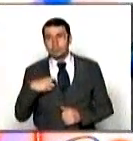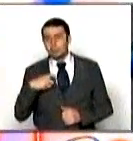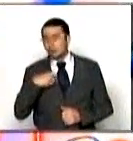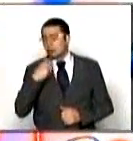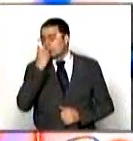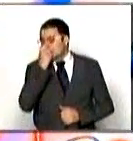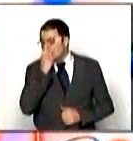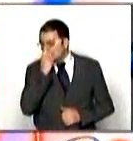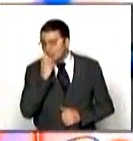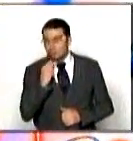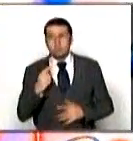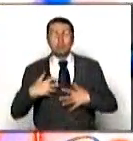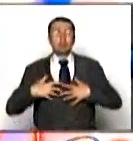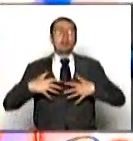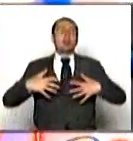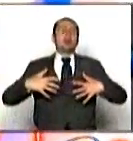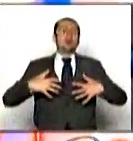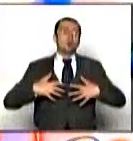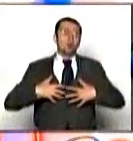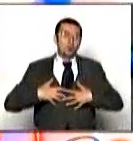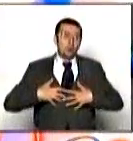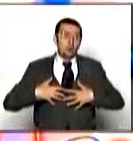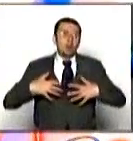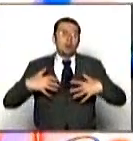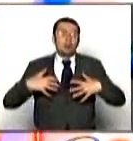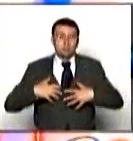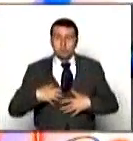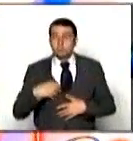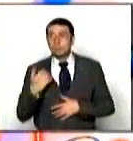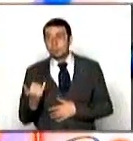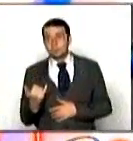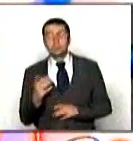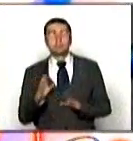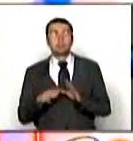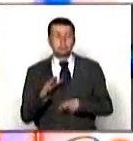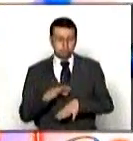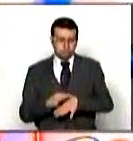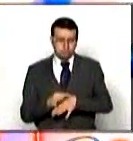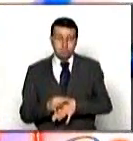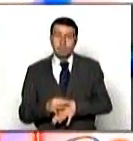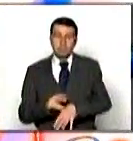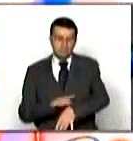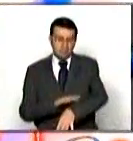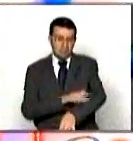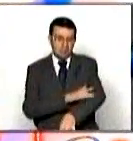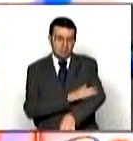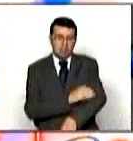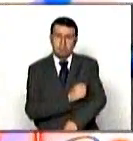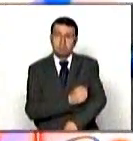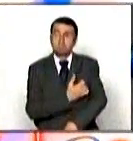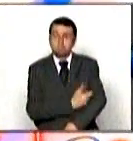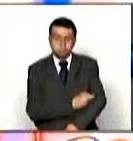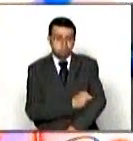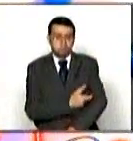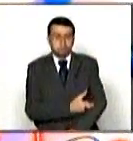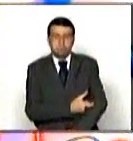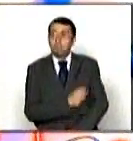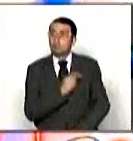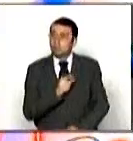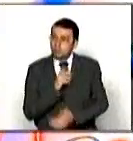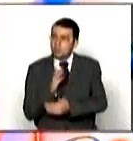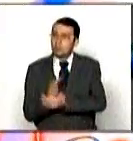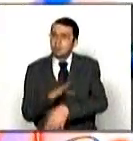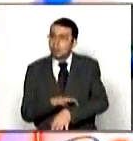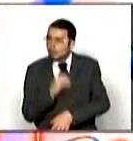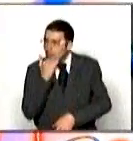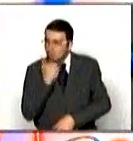seguidos, de asma, de sinusitis, de alergias en la piel cuando se brotan la piel por todo lado y tienen granos que van de un médico a otro y nunca saben exactamente qué tienen,